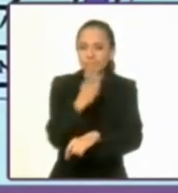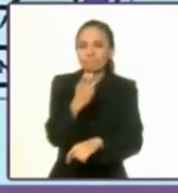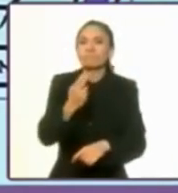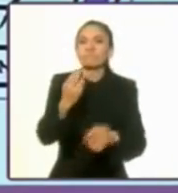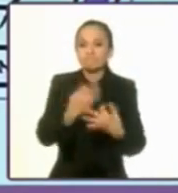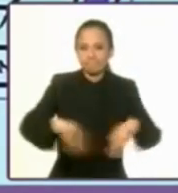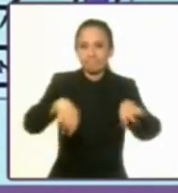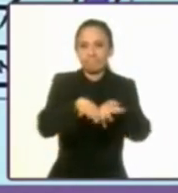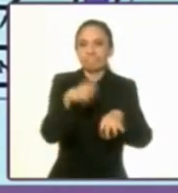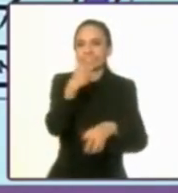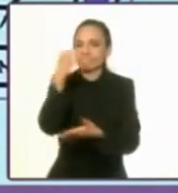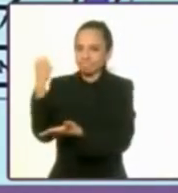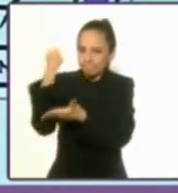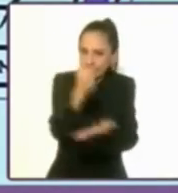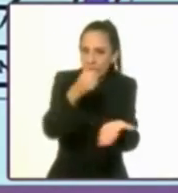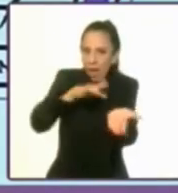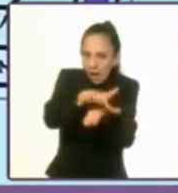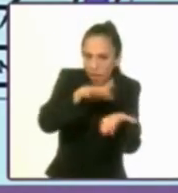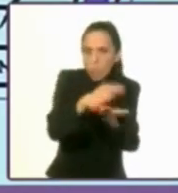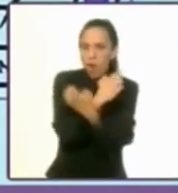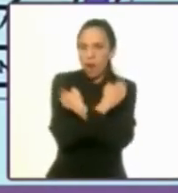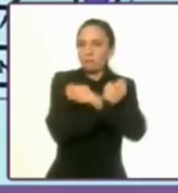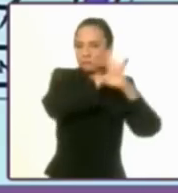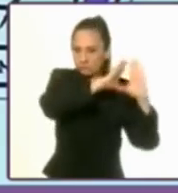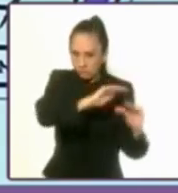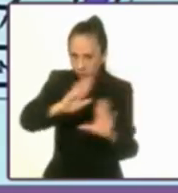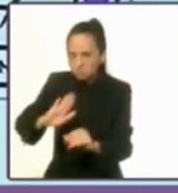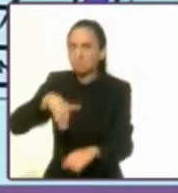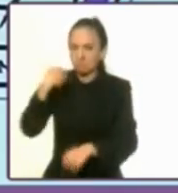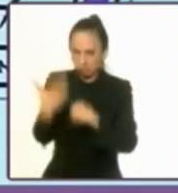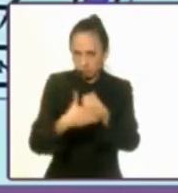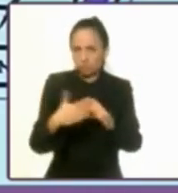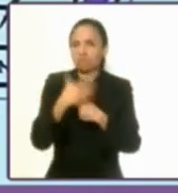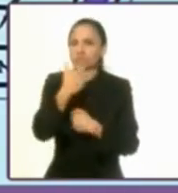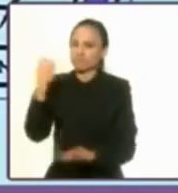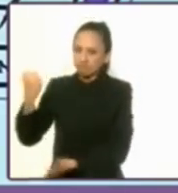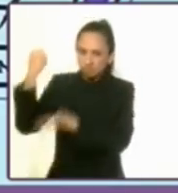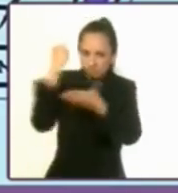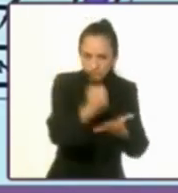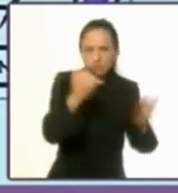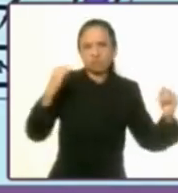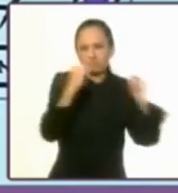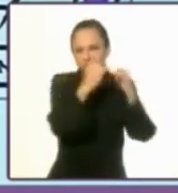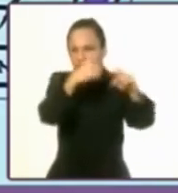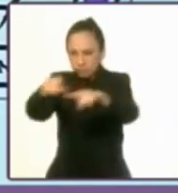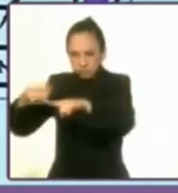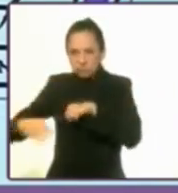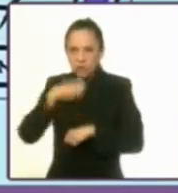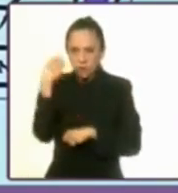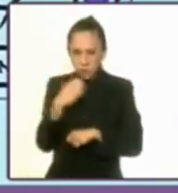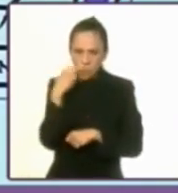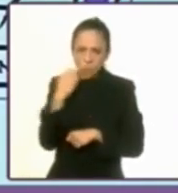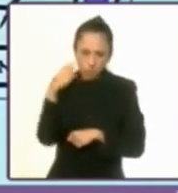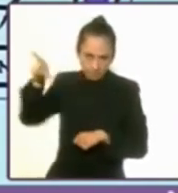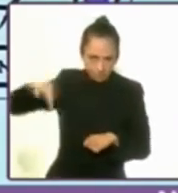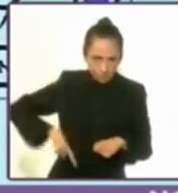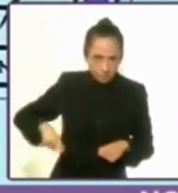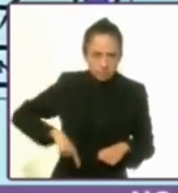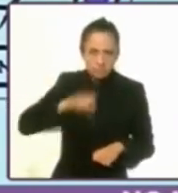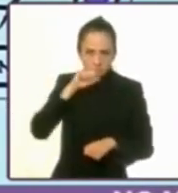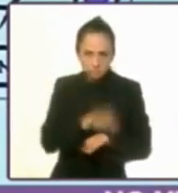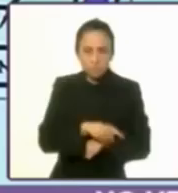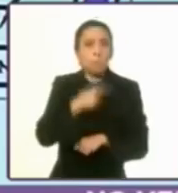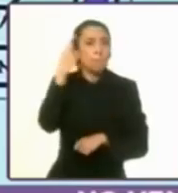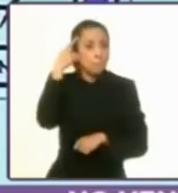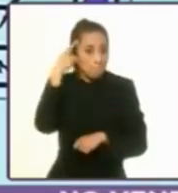en las en la educación invertiremos en las instituciones de educación pública para que para nivelar